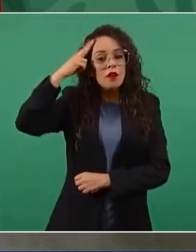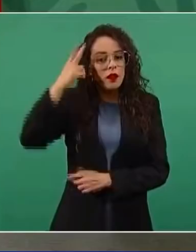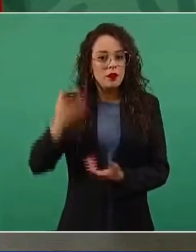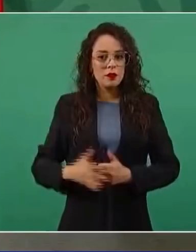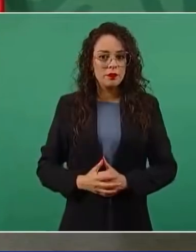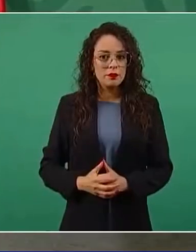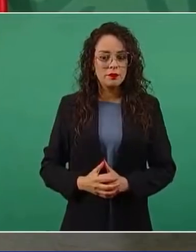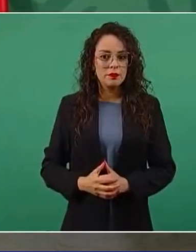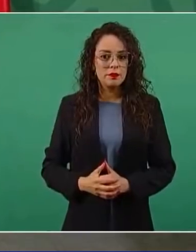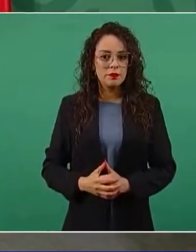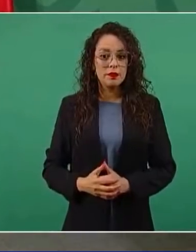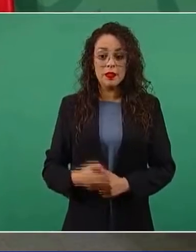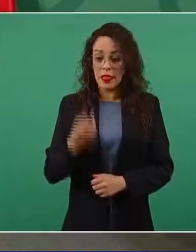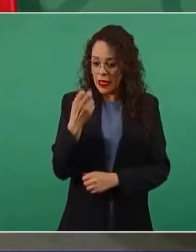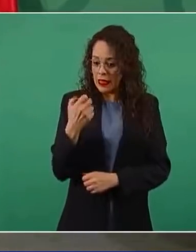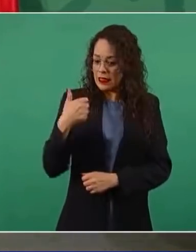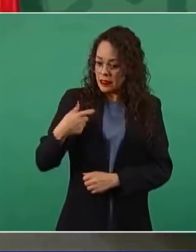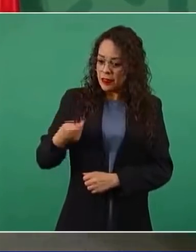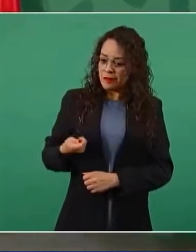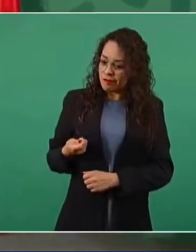Eso es a lo que yo llamo